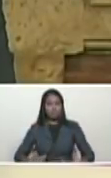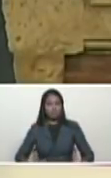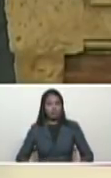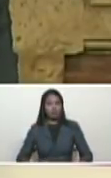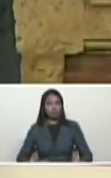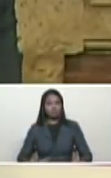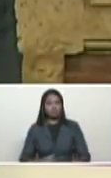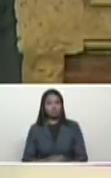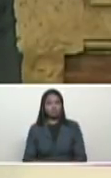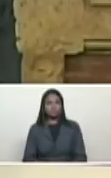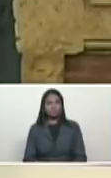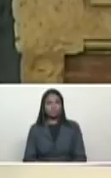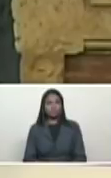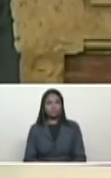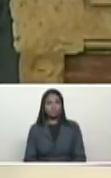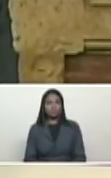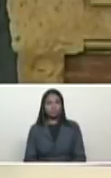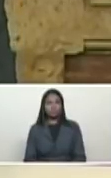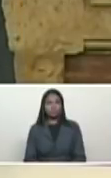capitán